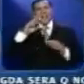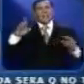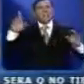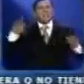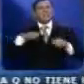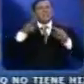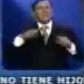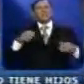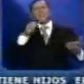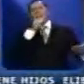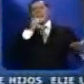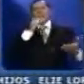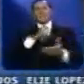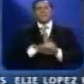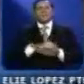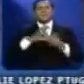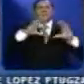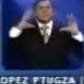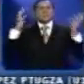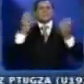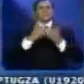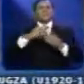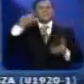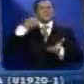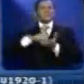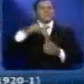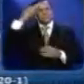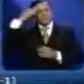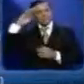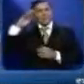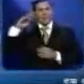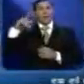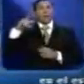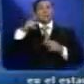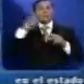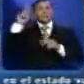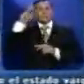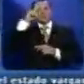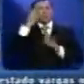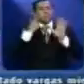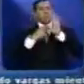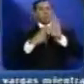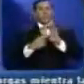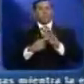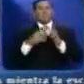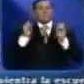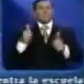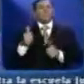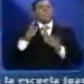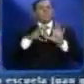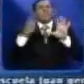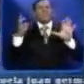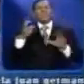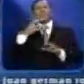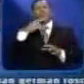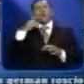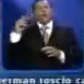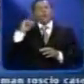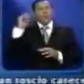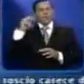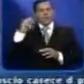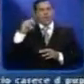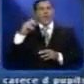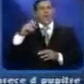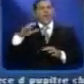concierto en el Auditorio Nacional de Ciudad de México. La gira de presentaciones en el marco del aniversario inició el 18 de julio en Arena Monterrey,